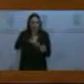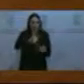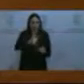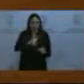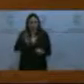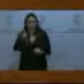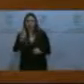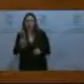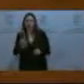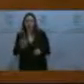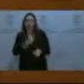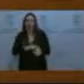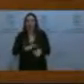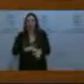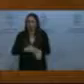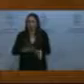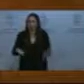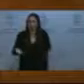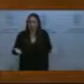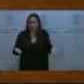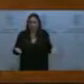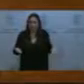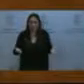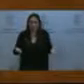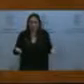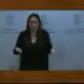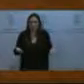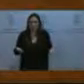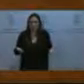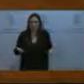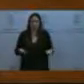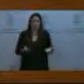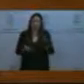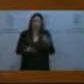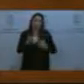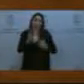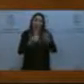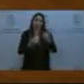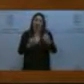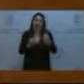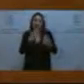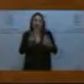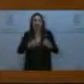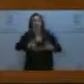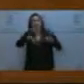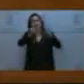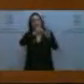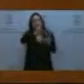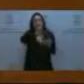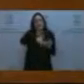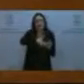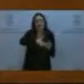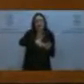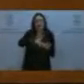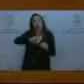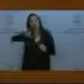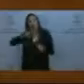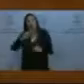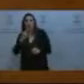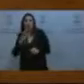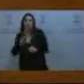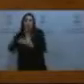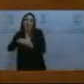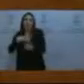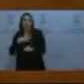creo que hay que explicarlo. Lo que no se puede hacer es que en unas se les deje formar parte y en otras no. No puede haber esta disparidad